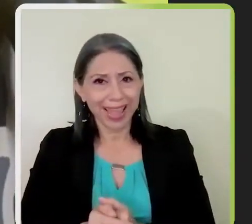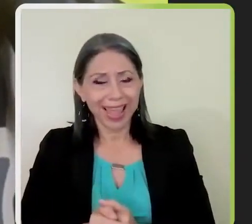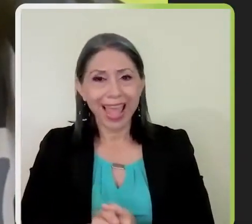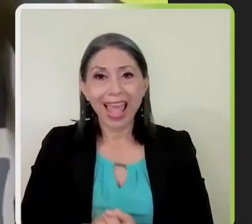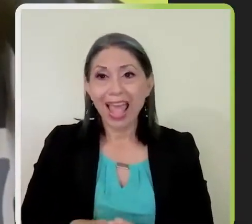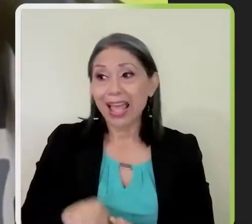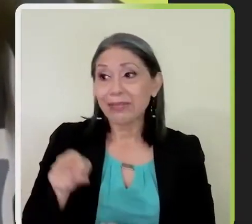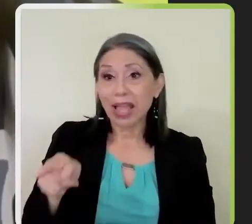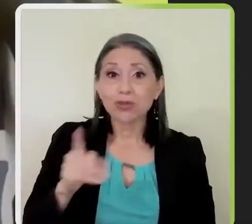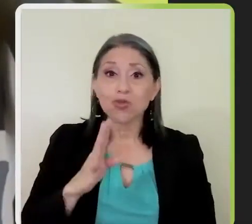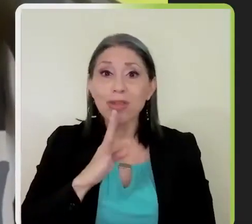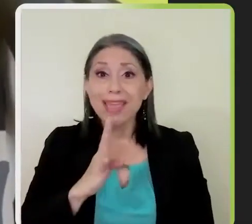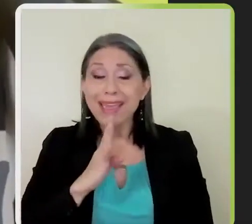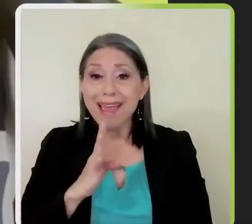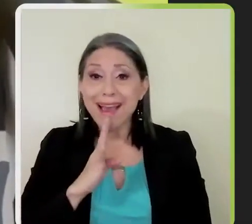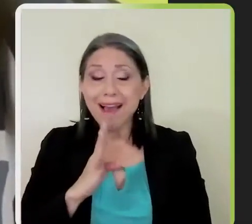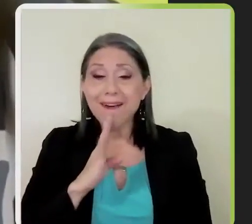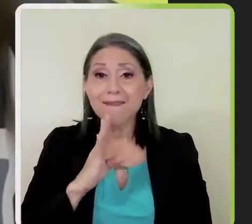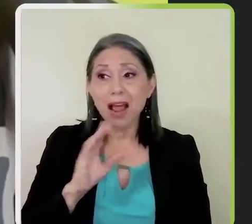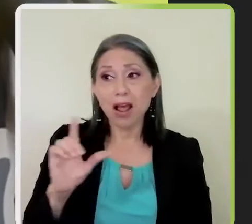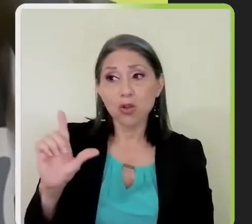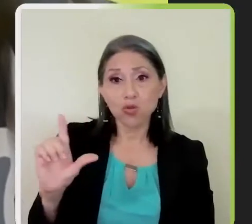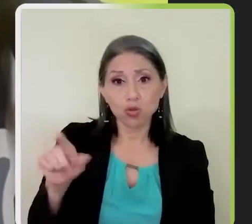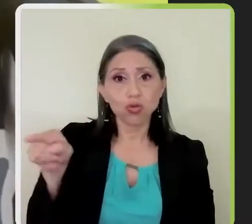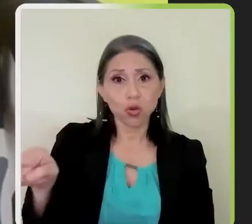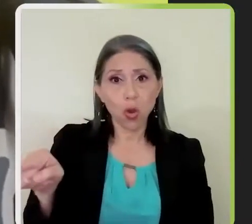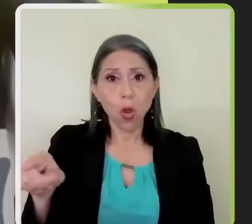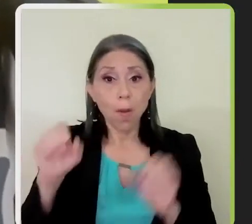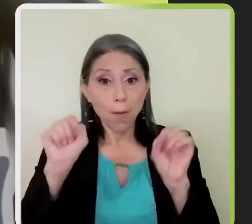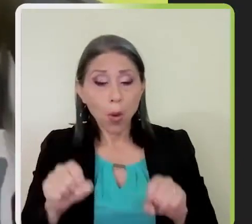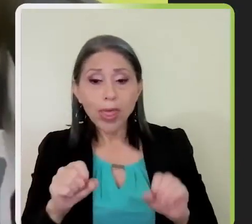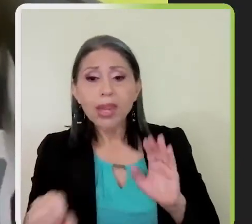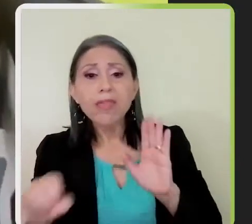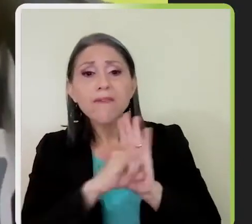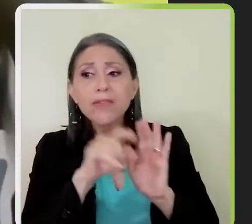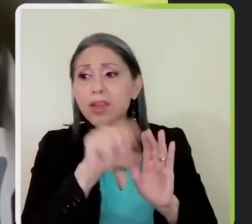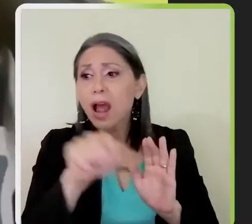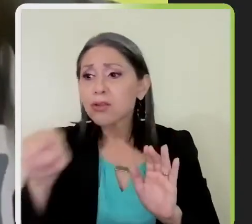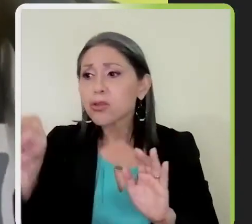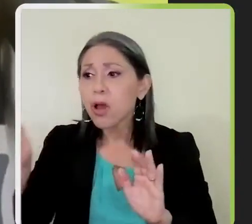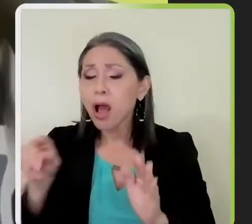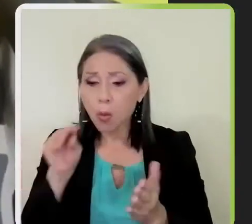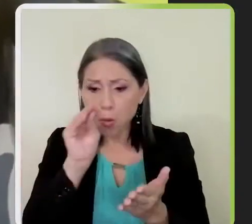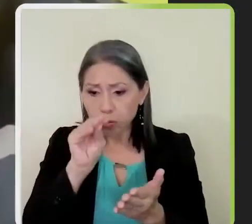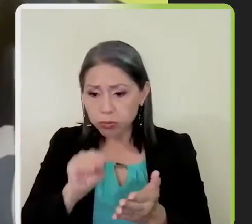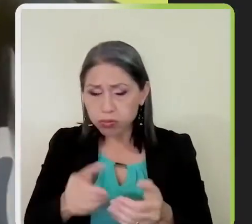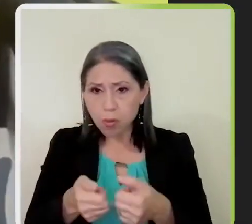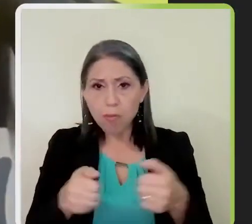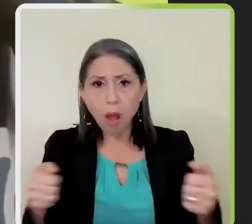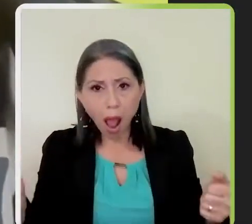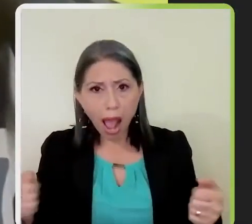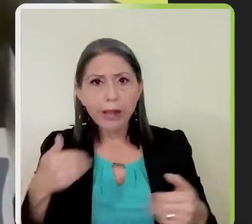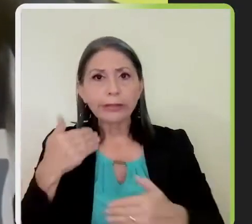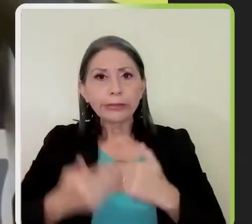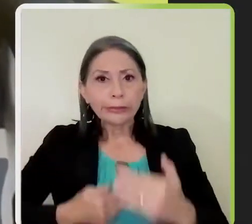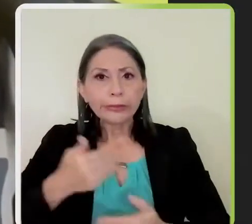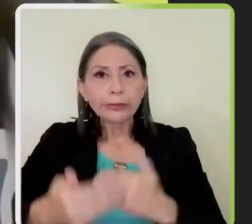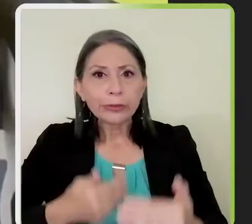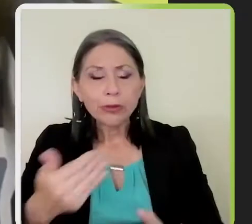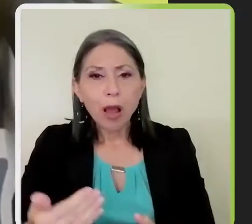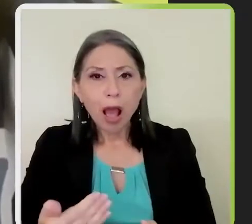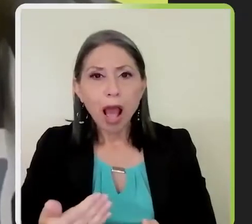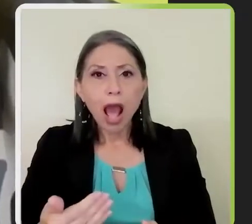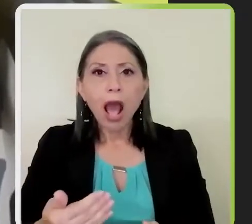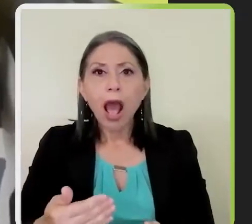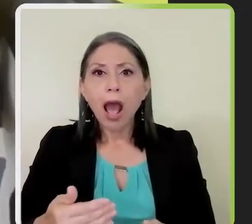que habla Lucho con mucha propiedad realmente fue sobre la marcha. Entonces empezaron a surgir más personas, sí, porque